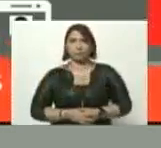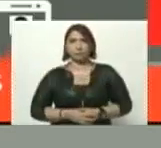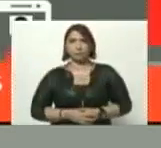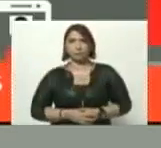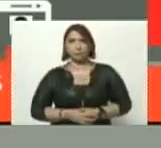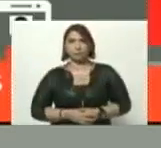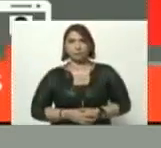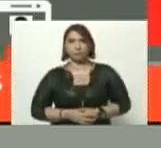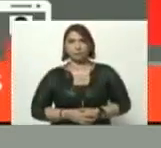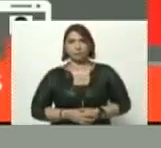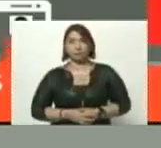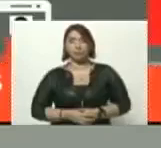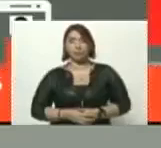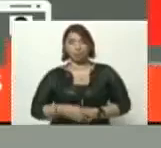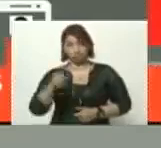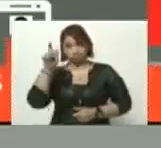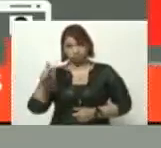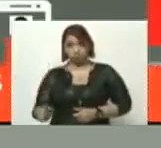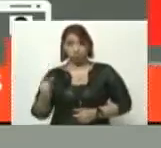doble, Vanessa,